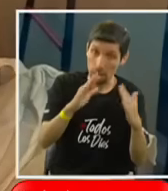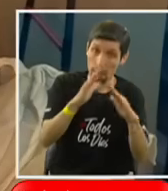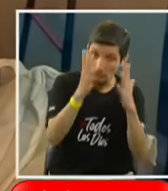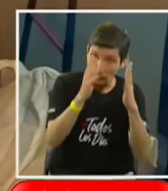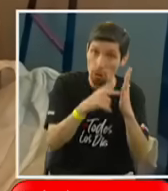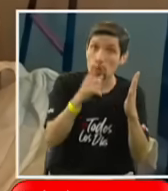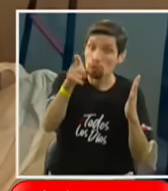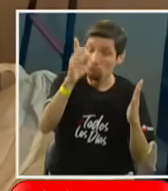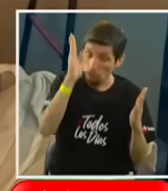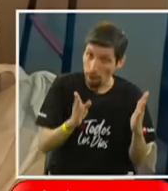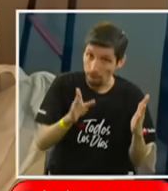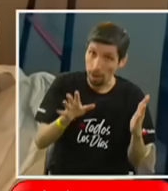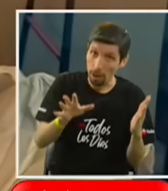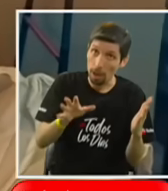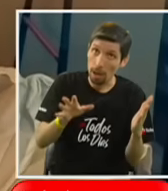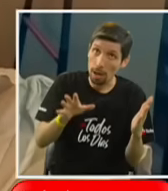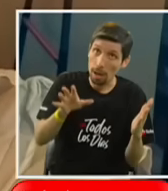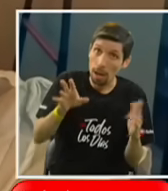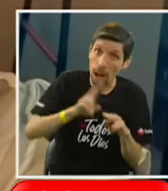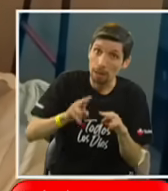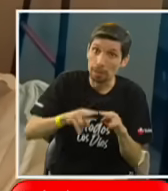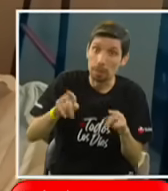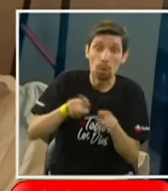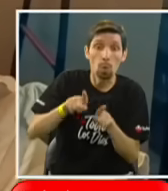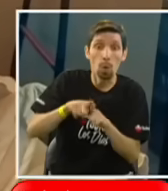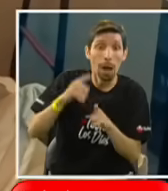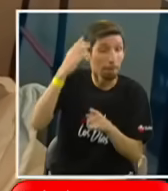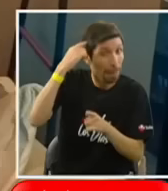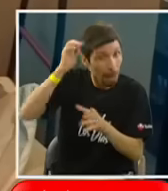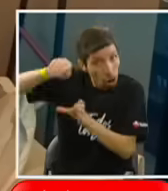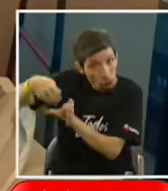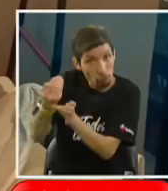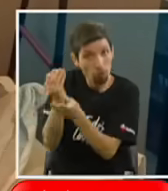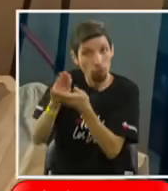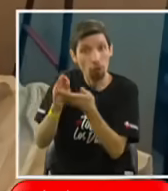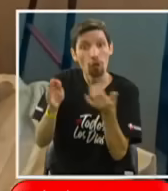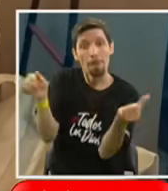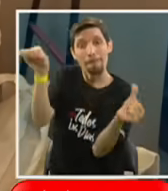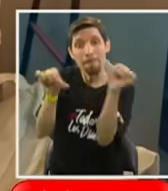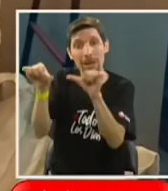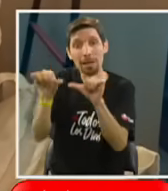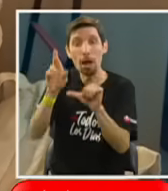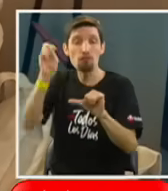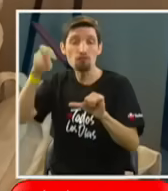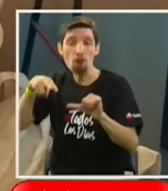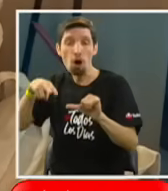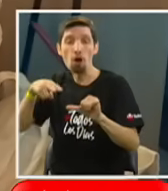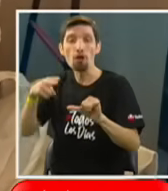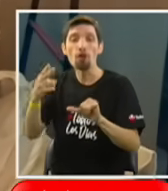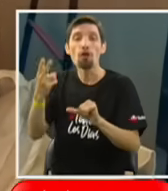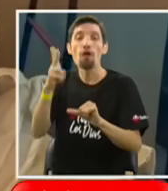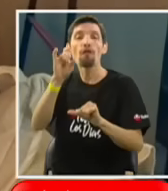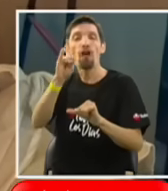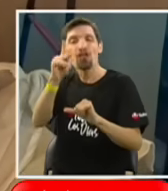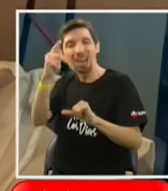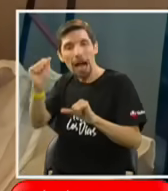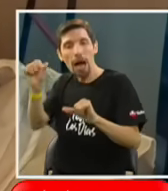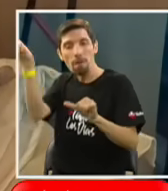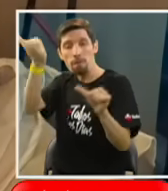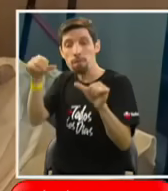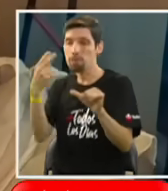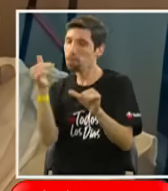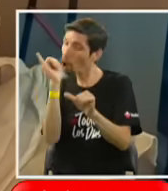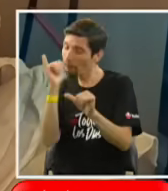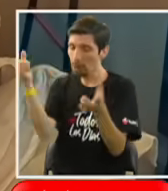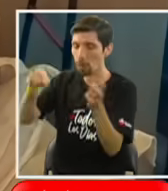Tú tienes que agarrar un gel para el pelo, ¿ah? Y mezclarlo con ron o con vodka. Y ahí tení alcohol gel. ¿Ah?